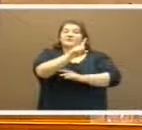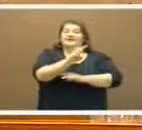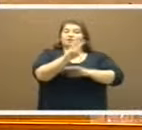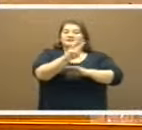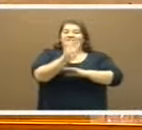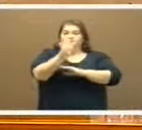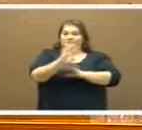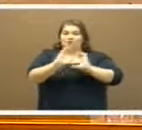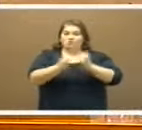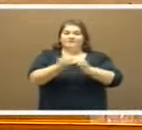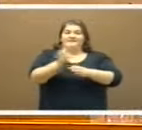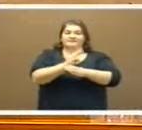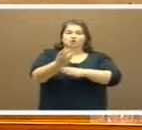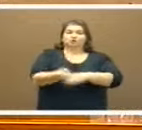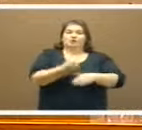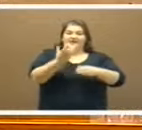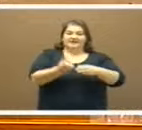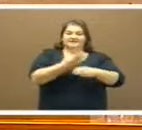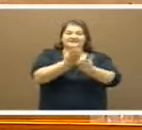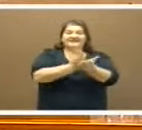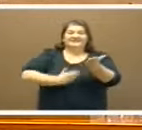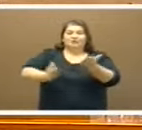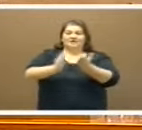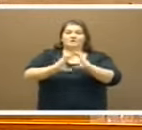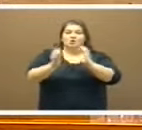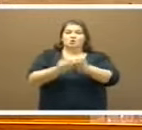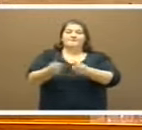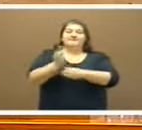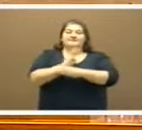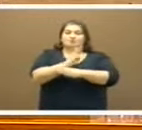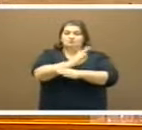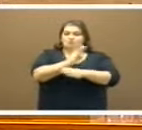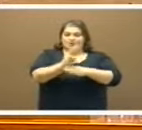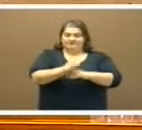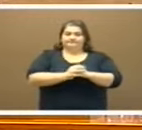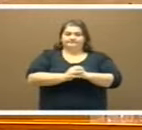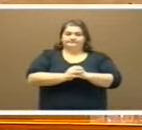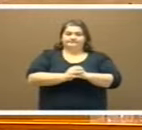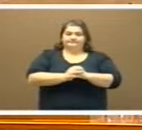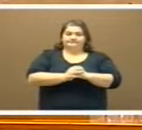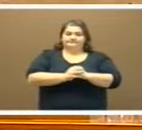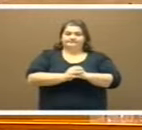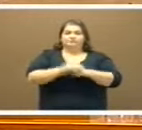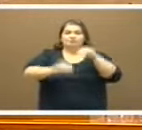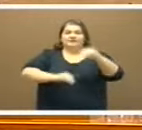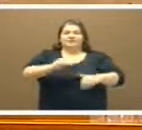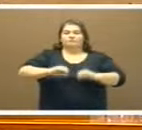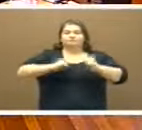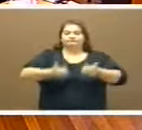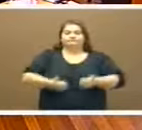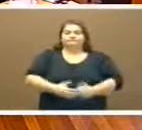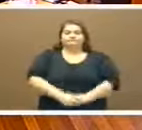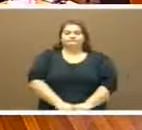134 del Grupo Parlamentario Socialista, transaccionada por el Grupo Parlamentario Popular. Entramos en votación.